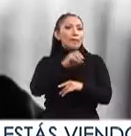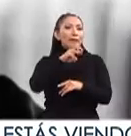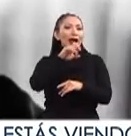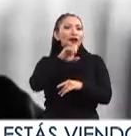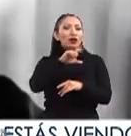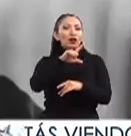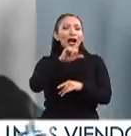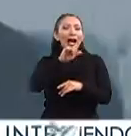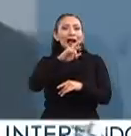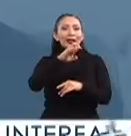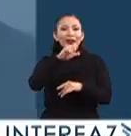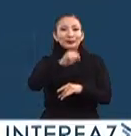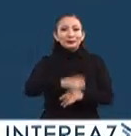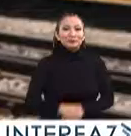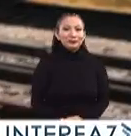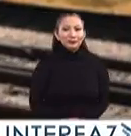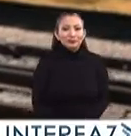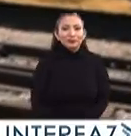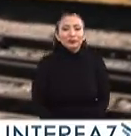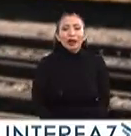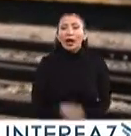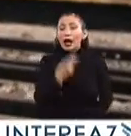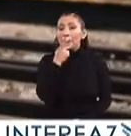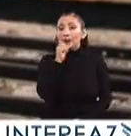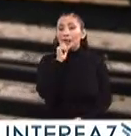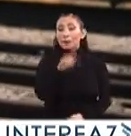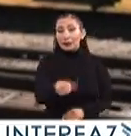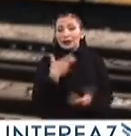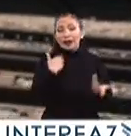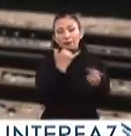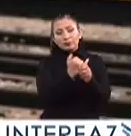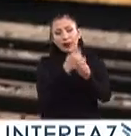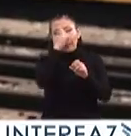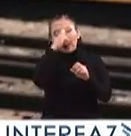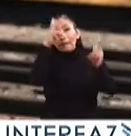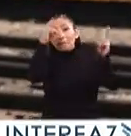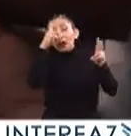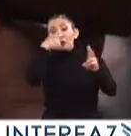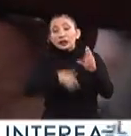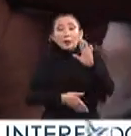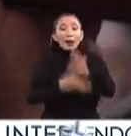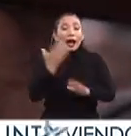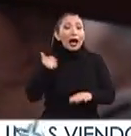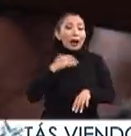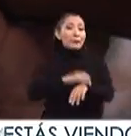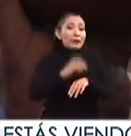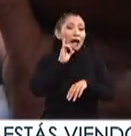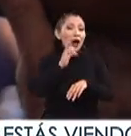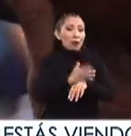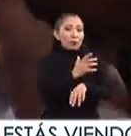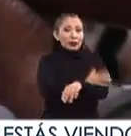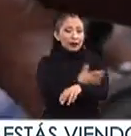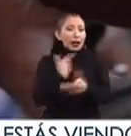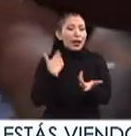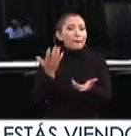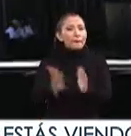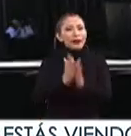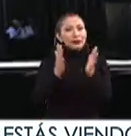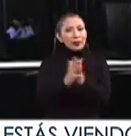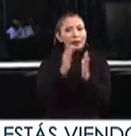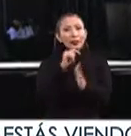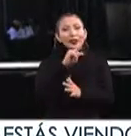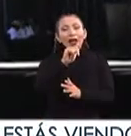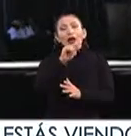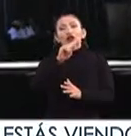Mariol Arias. Para hablarnos del documental mexicano Se va la vida compañera, participante en el proyecto